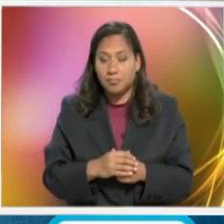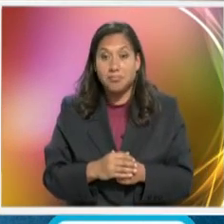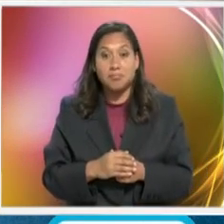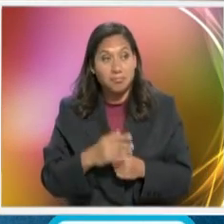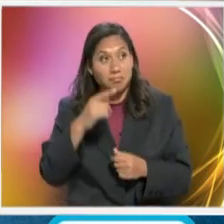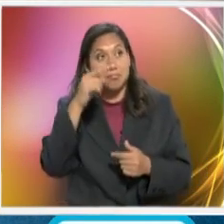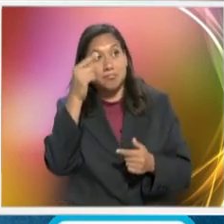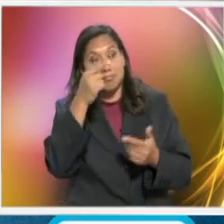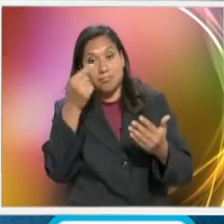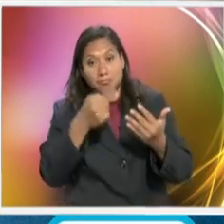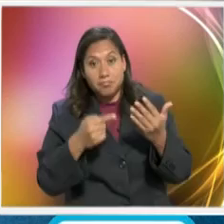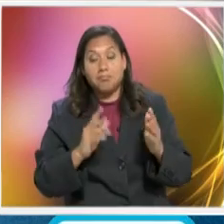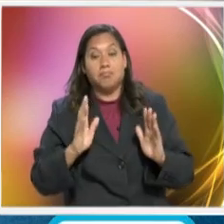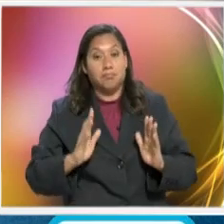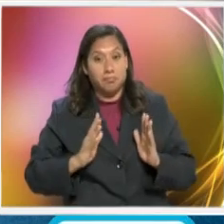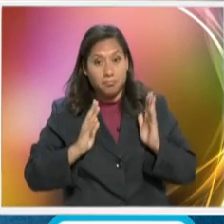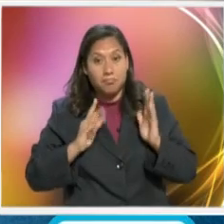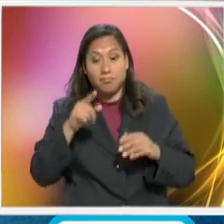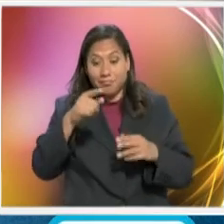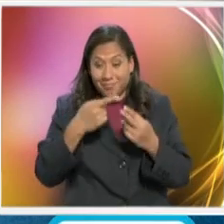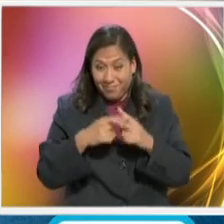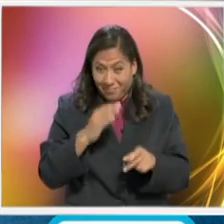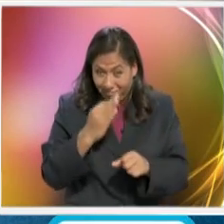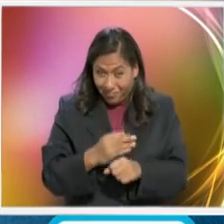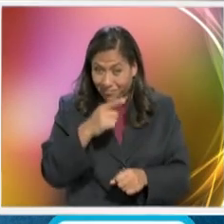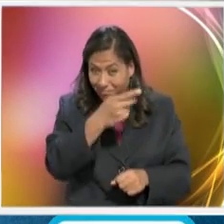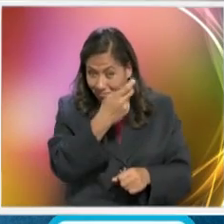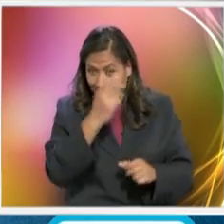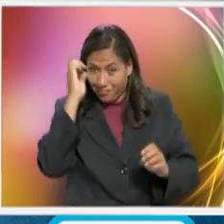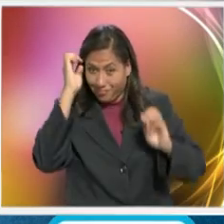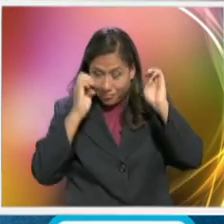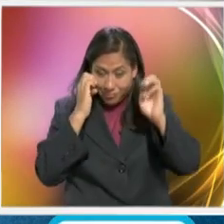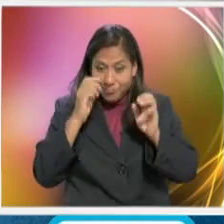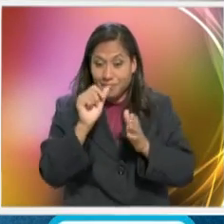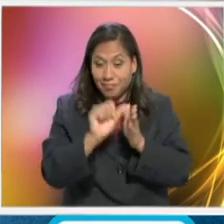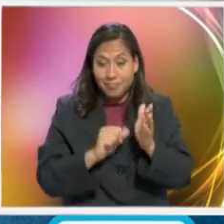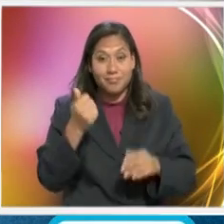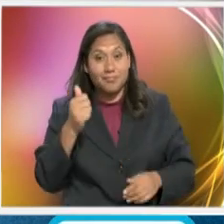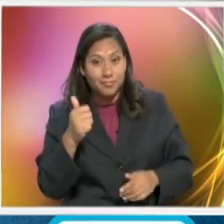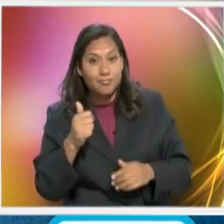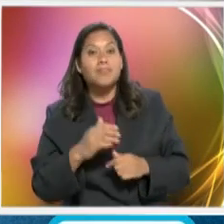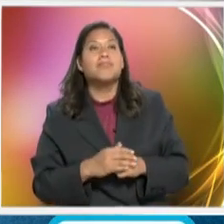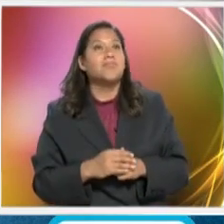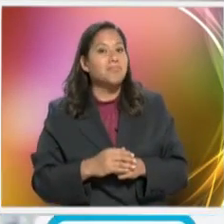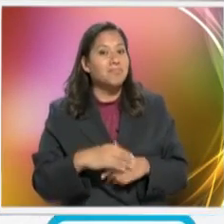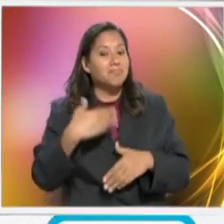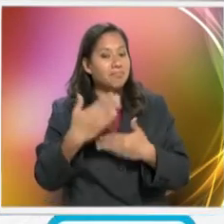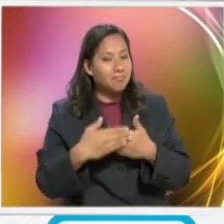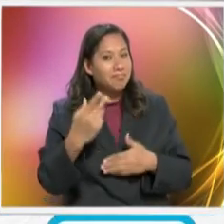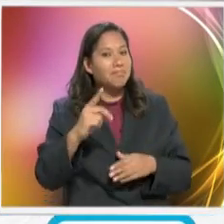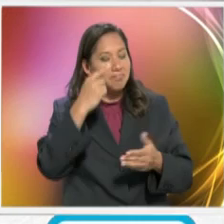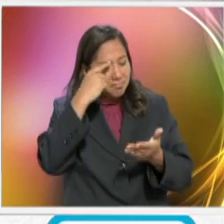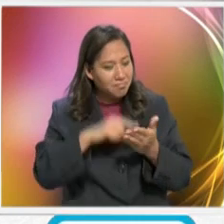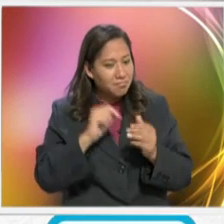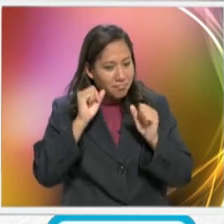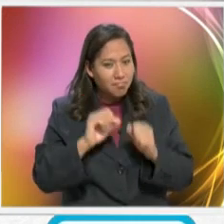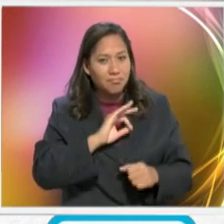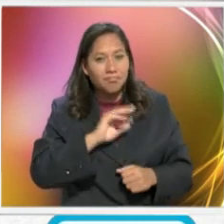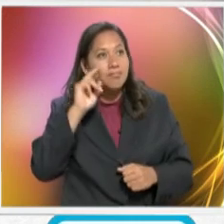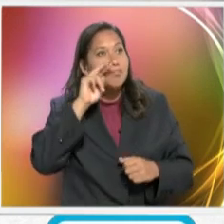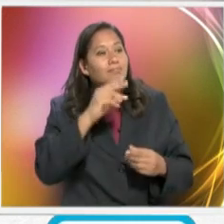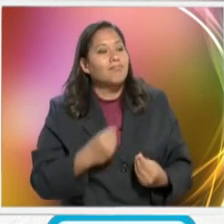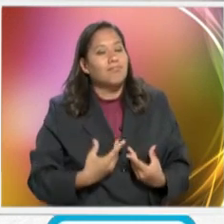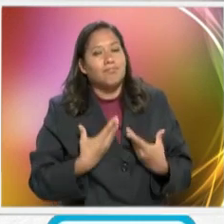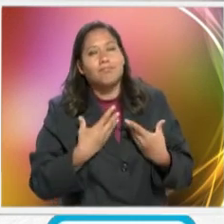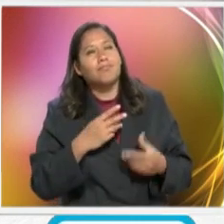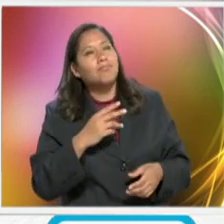grandes sorpresas, porque si ustedes ya comienzan con esta exposición desde el mes de agosto, pues en diciembre seguramente podremos disfrutar pues